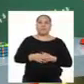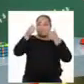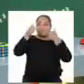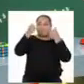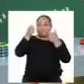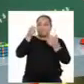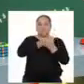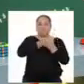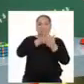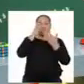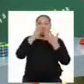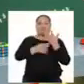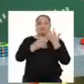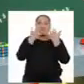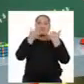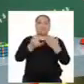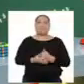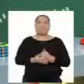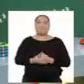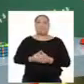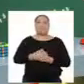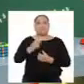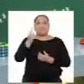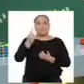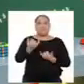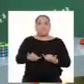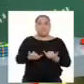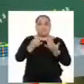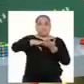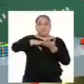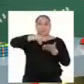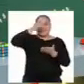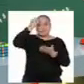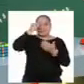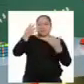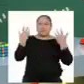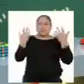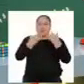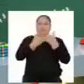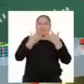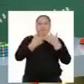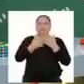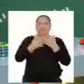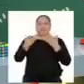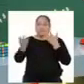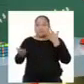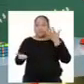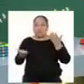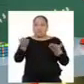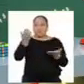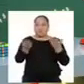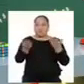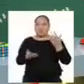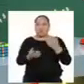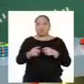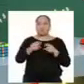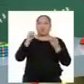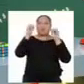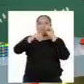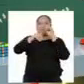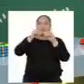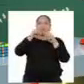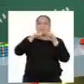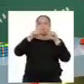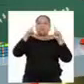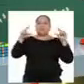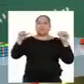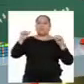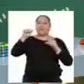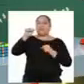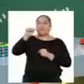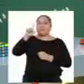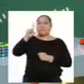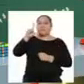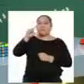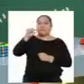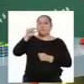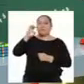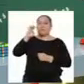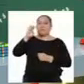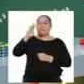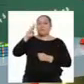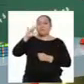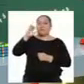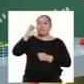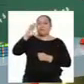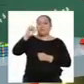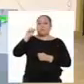¡Qué buen programa el de hoy! Hoy aprendimos a establecer relaciones entre datos y a expresarlos de manera algebraica con un